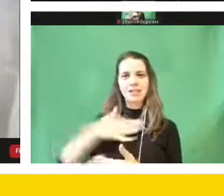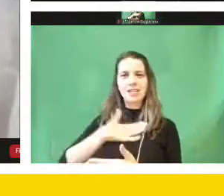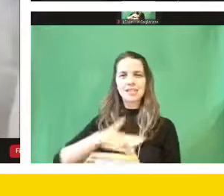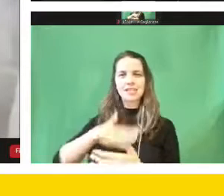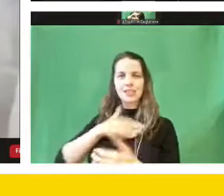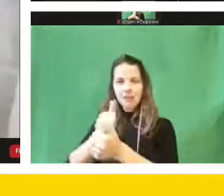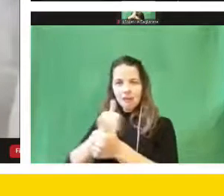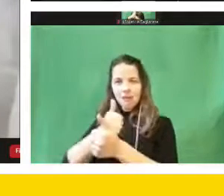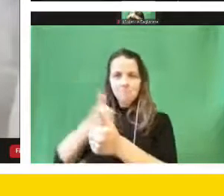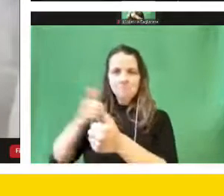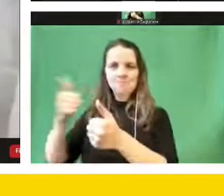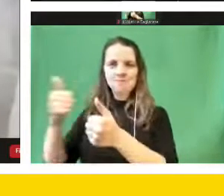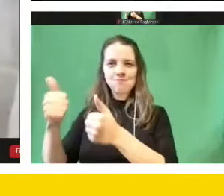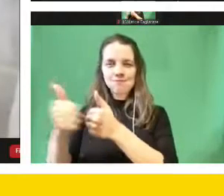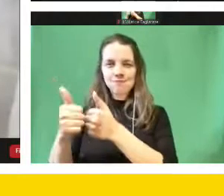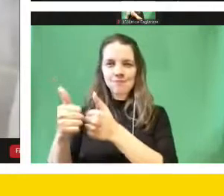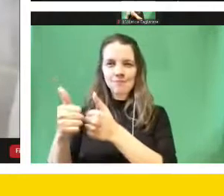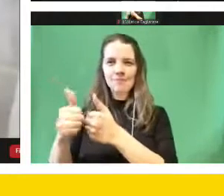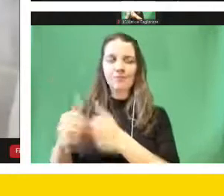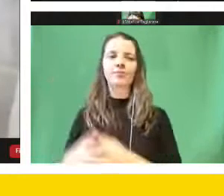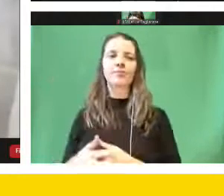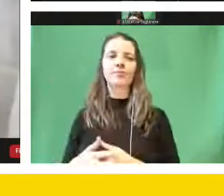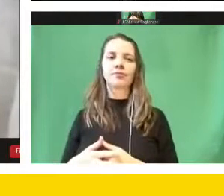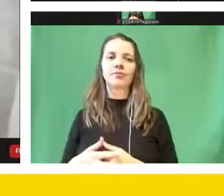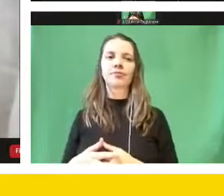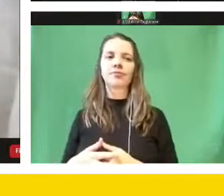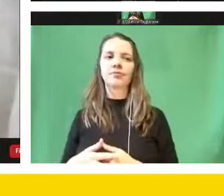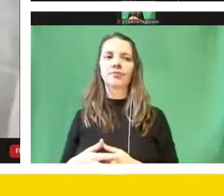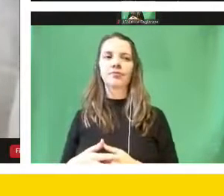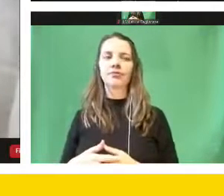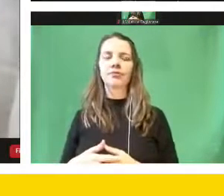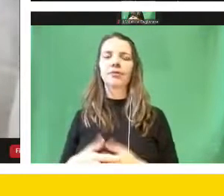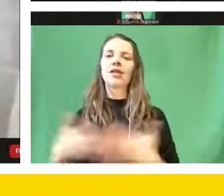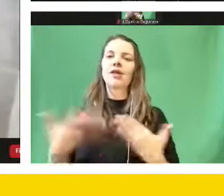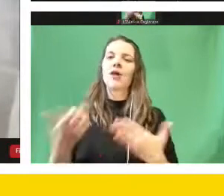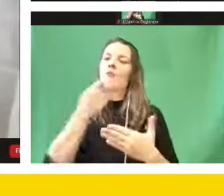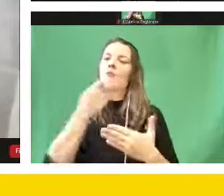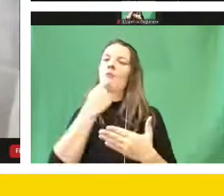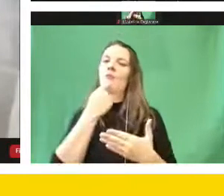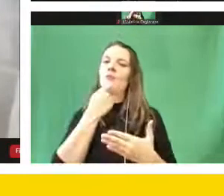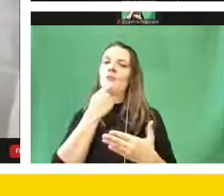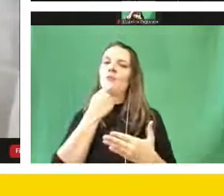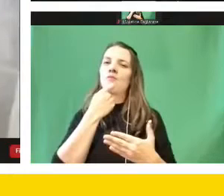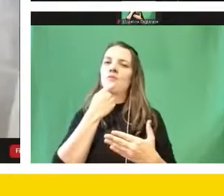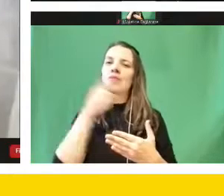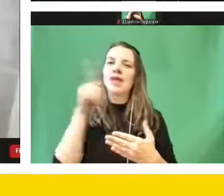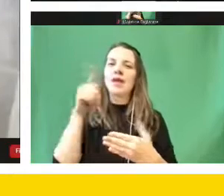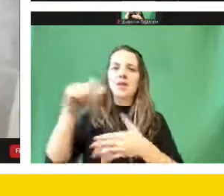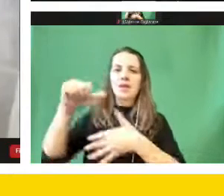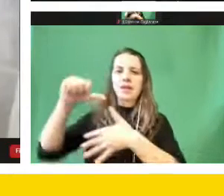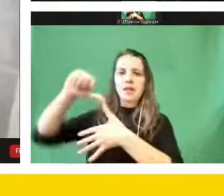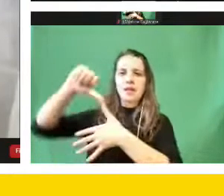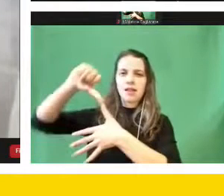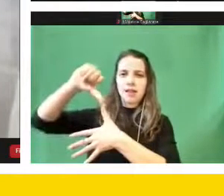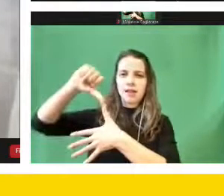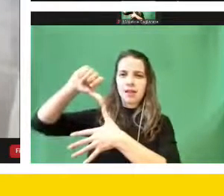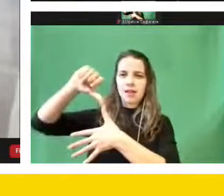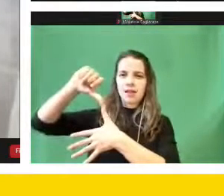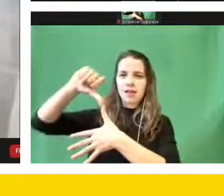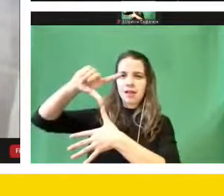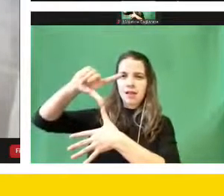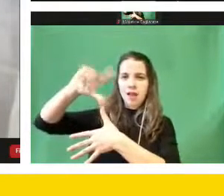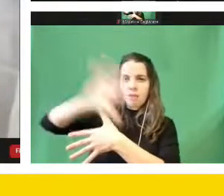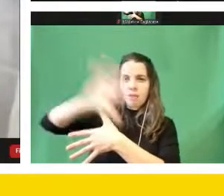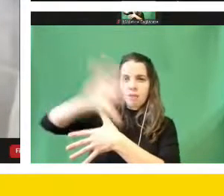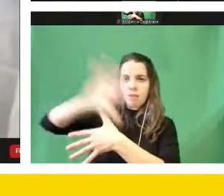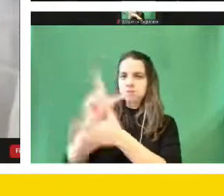trabajar, de mejorar, y que hay muchos ejemplos en distintas partes de nuestra Latinoamérica donde los gobiernos también han